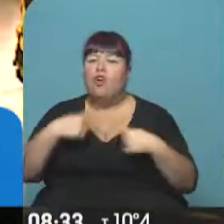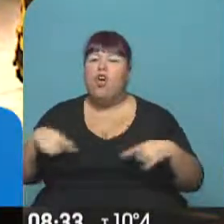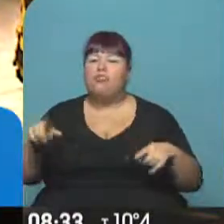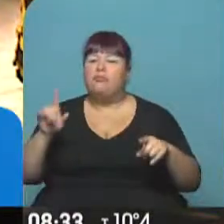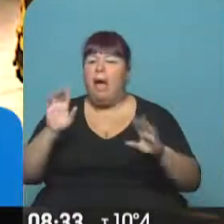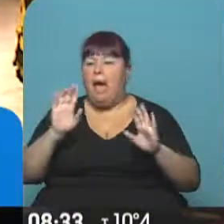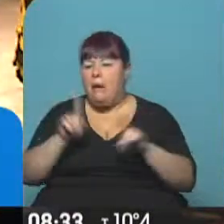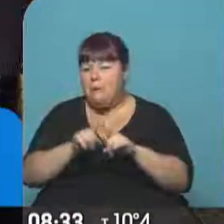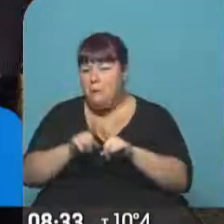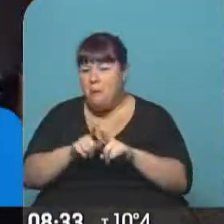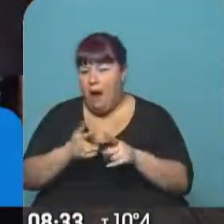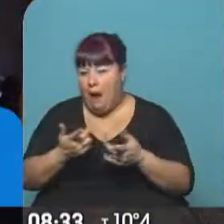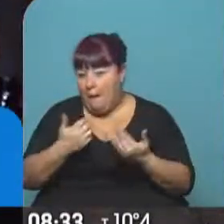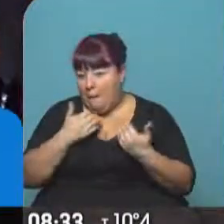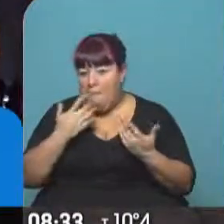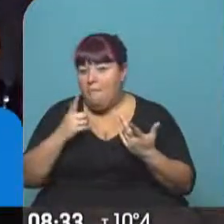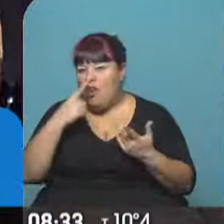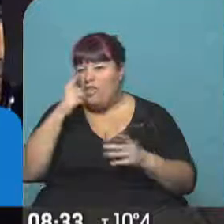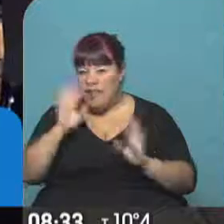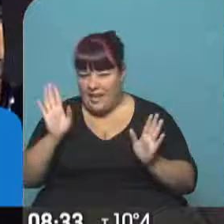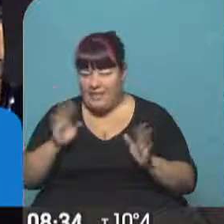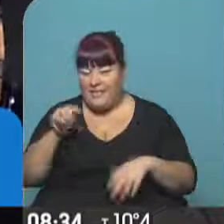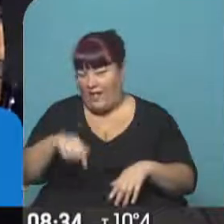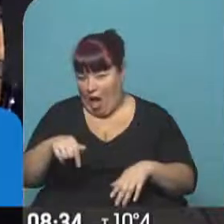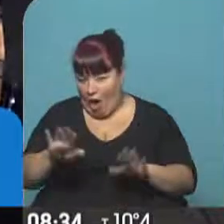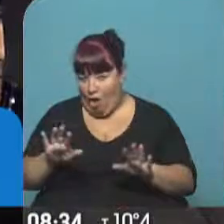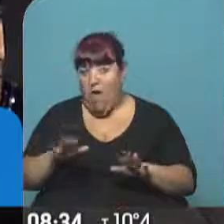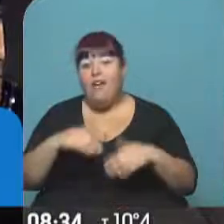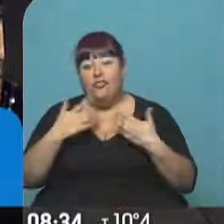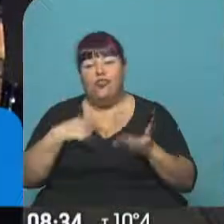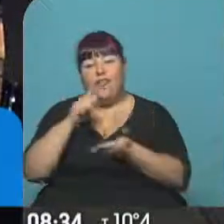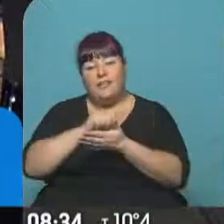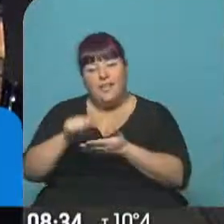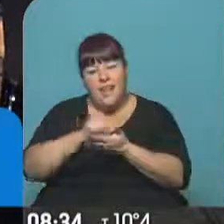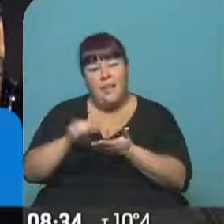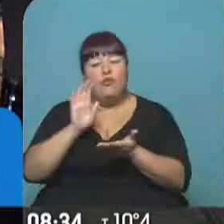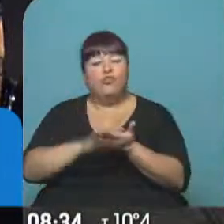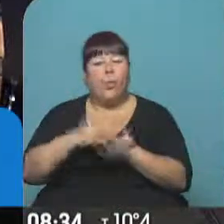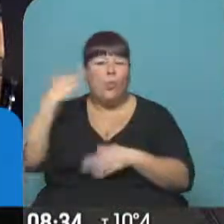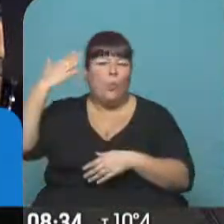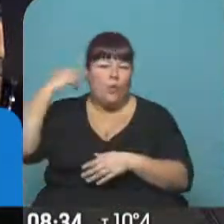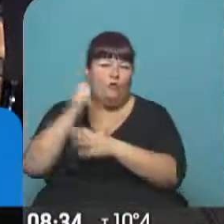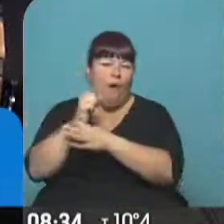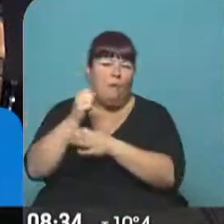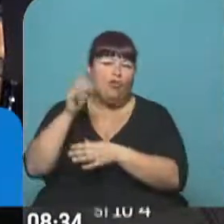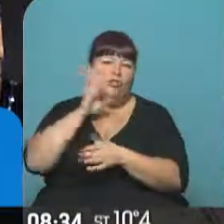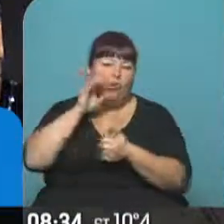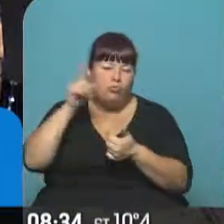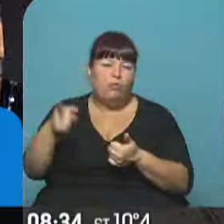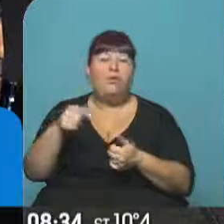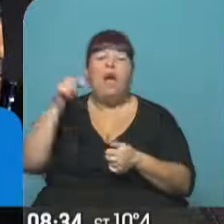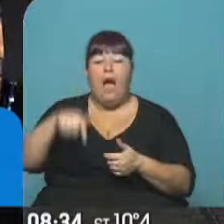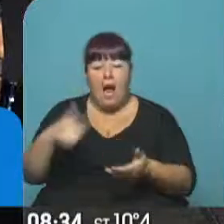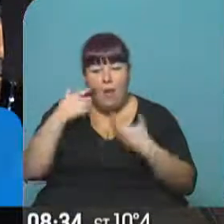no tienen aparentemente mucho interés hoy. Entonces he escrito sobre viejas estrellas de Hollywood. Aquí